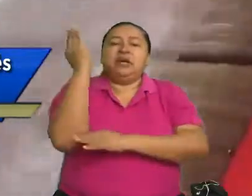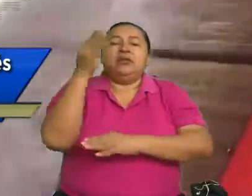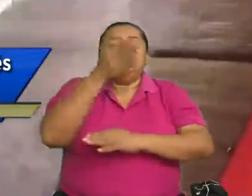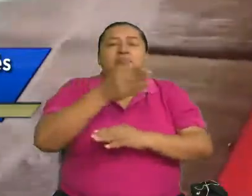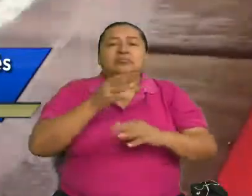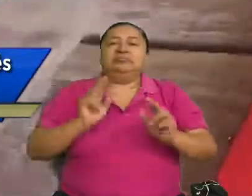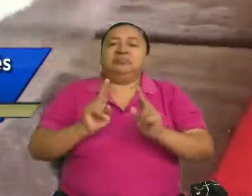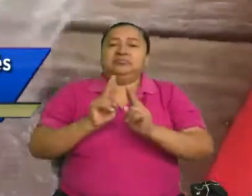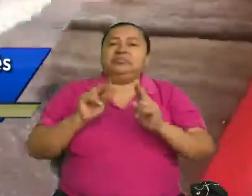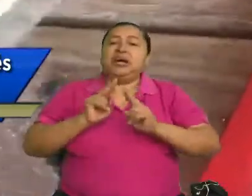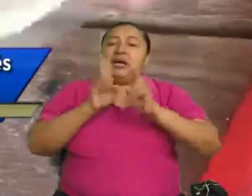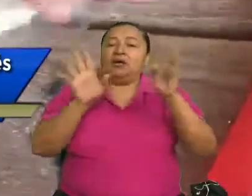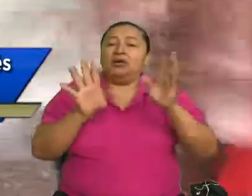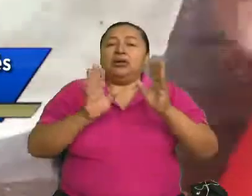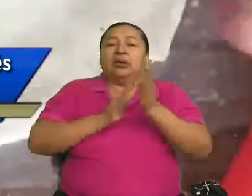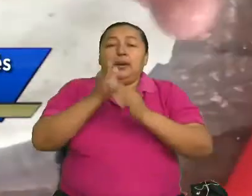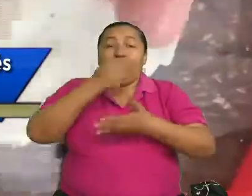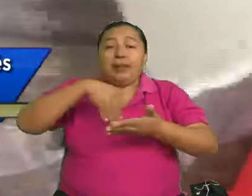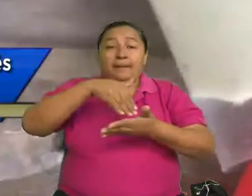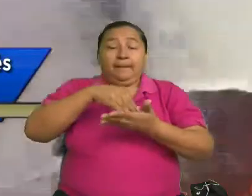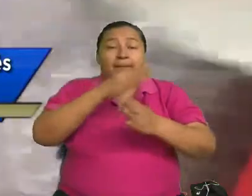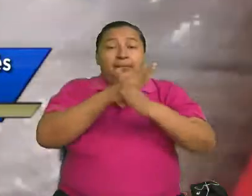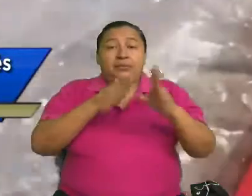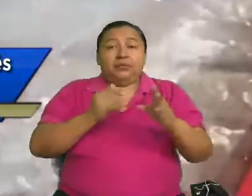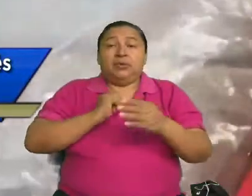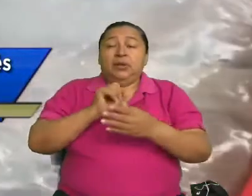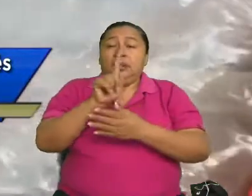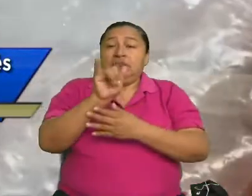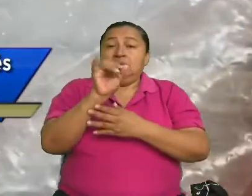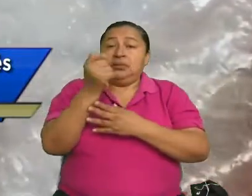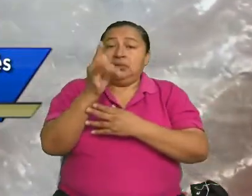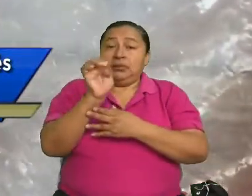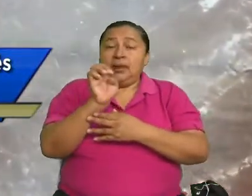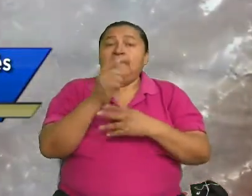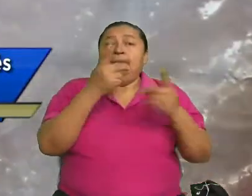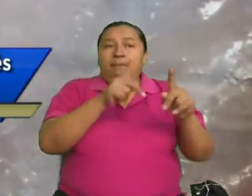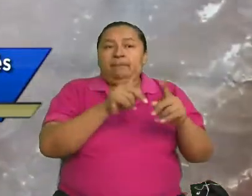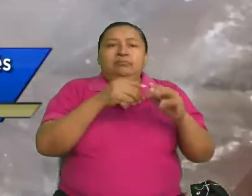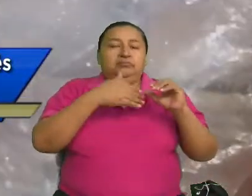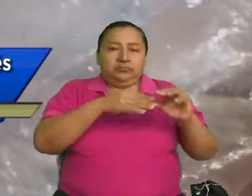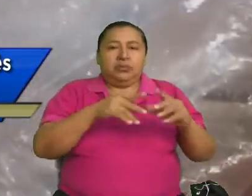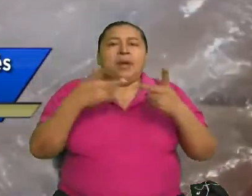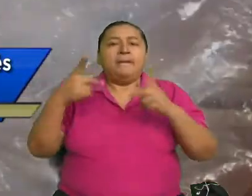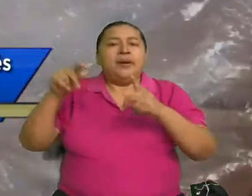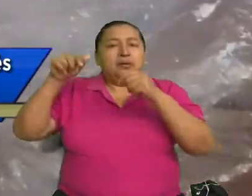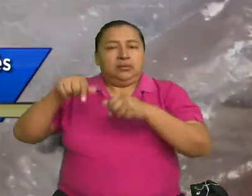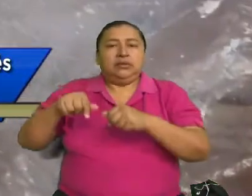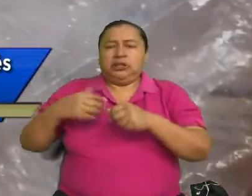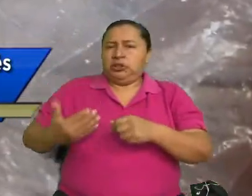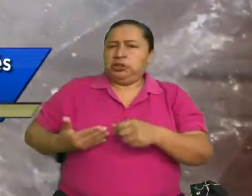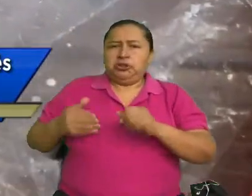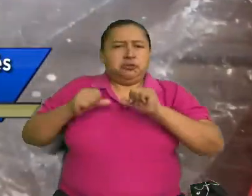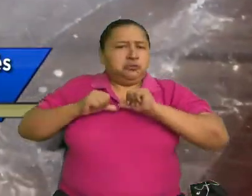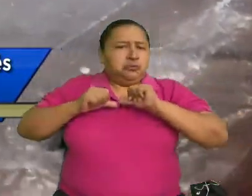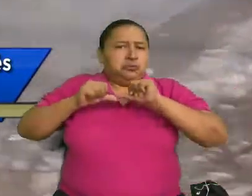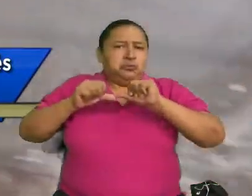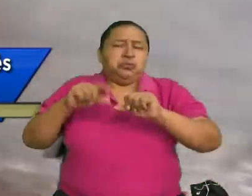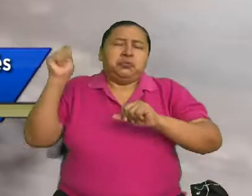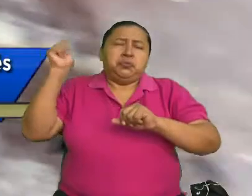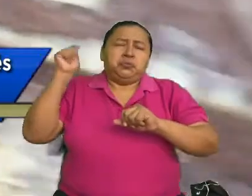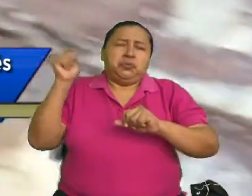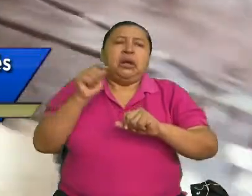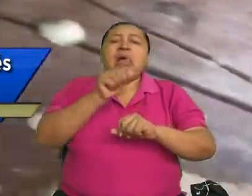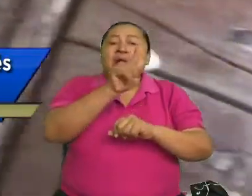Centro y probas el tiste. El tiste lleva más cacao. Pero la chicha ha sobrevivido, es antigua. La chicha es antigua. El tiste